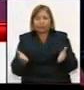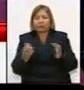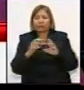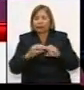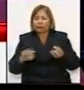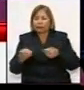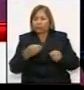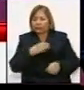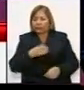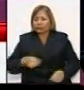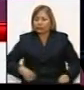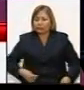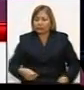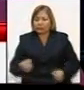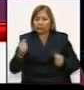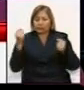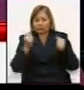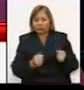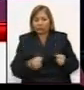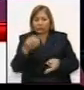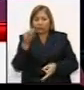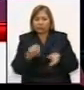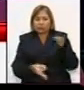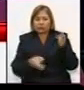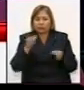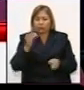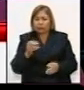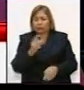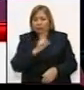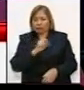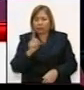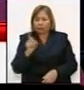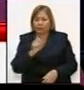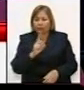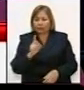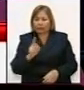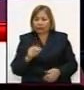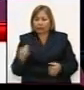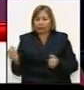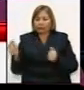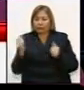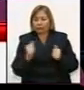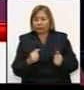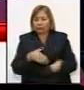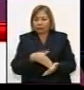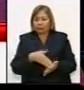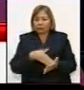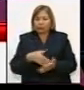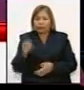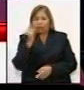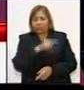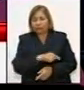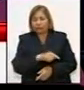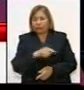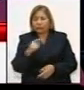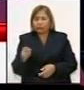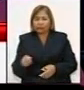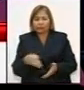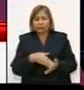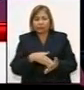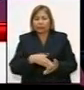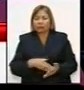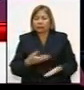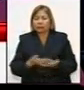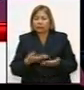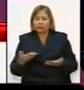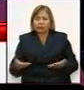Ejecutivo, fortalezcamos al Poder Judicial, pero no hagamos que un poder debilite al otro, como cuando se plantea